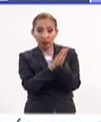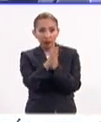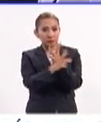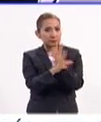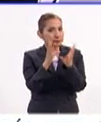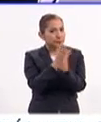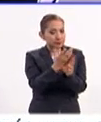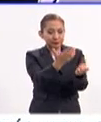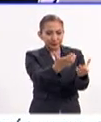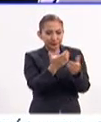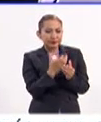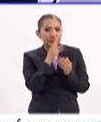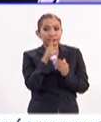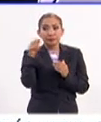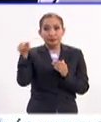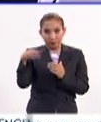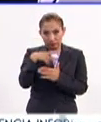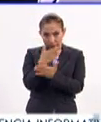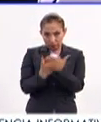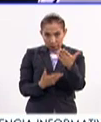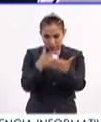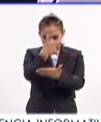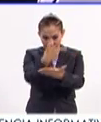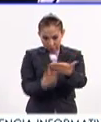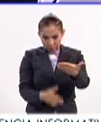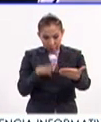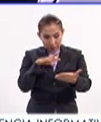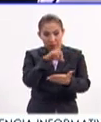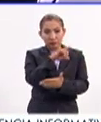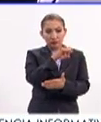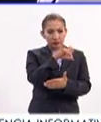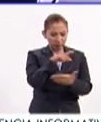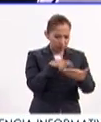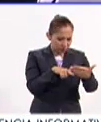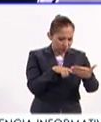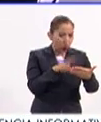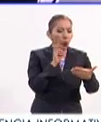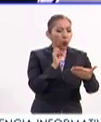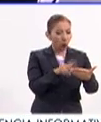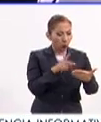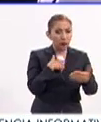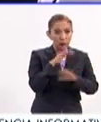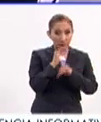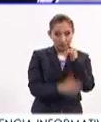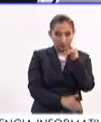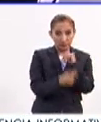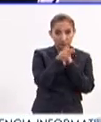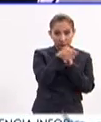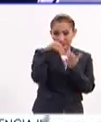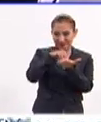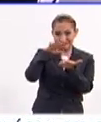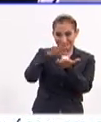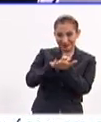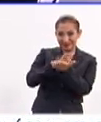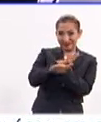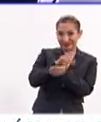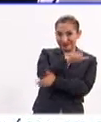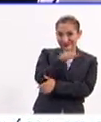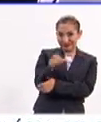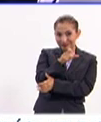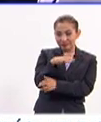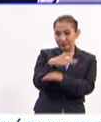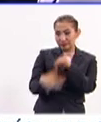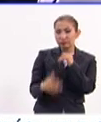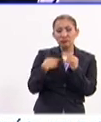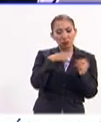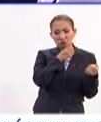cosas por el estilo, que están ahí registrados. Y por supuesto don Daniel dijo, ya que se había terminado el contrato de lo que había que pagar, le